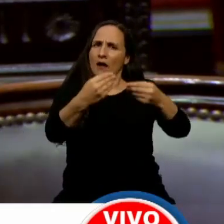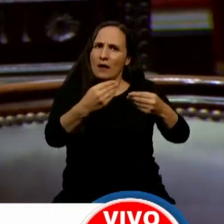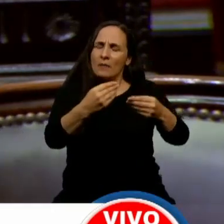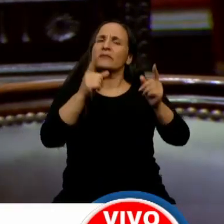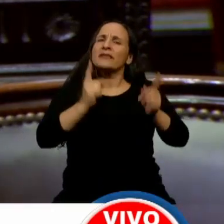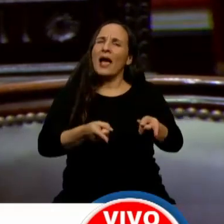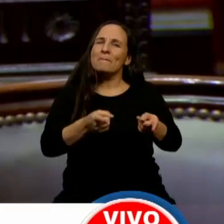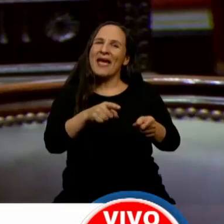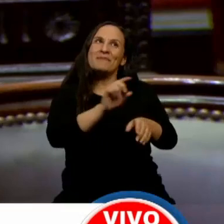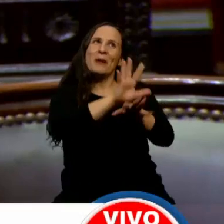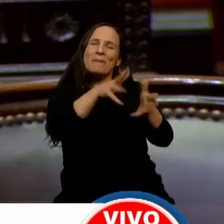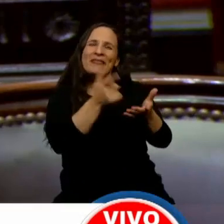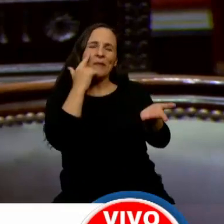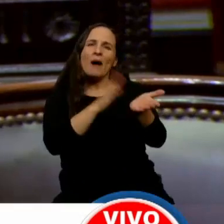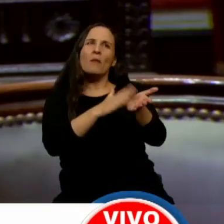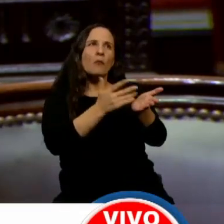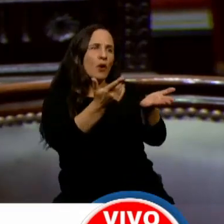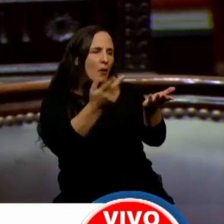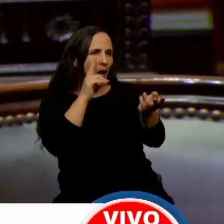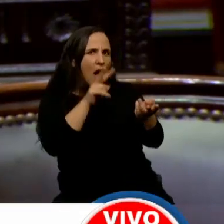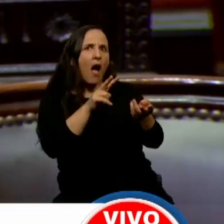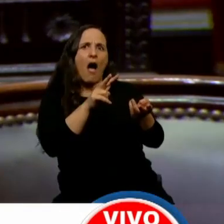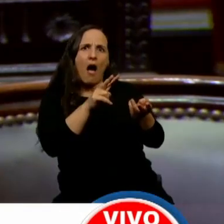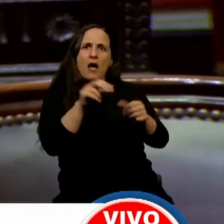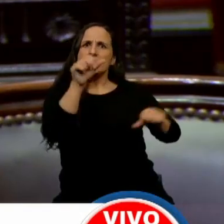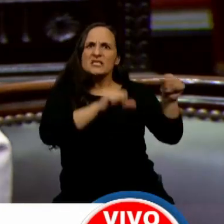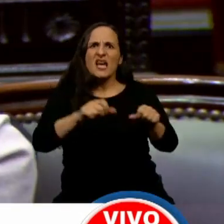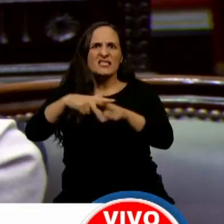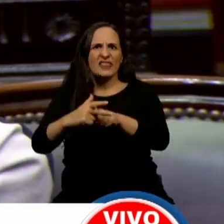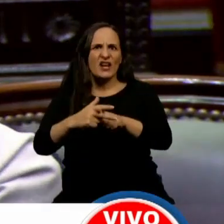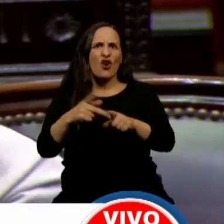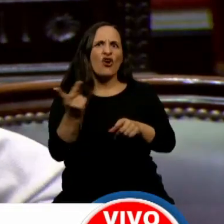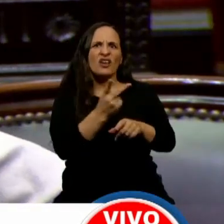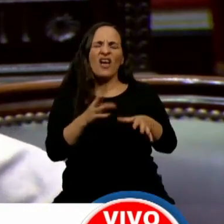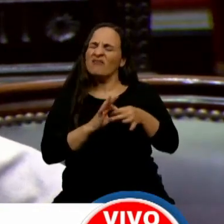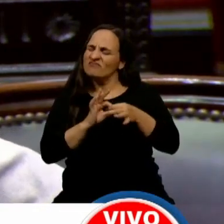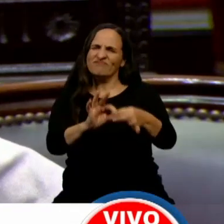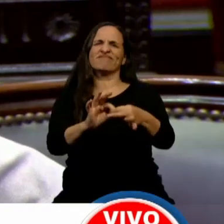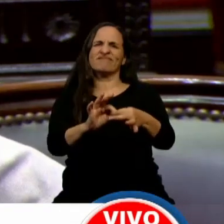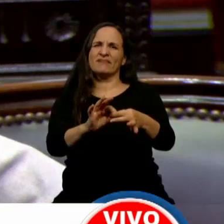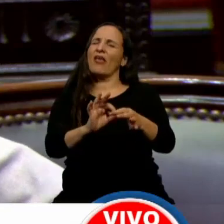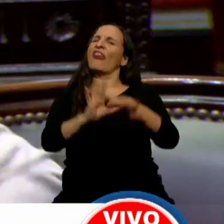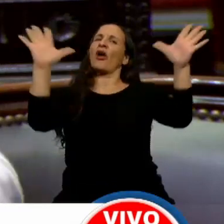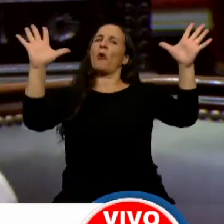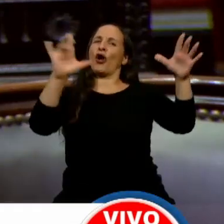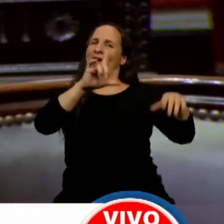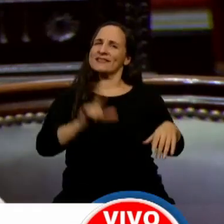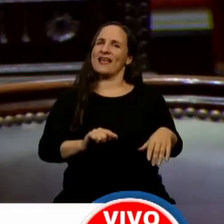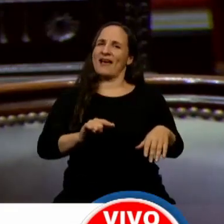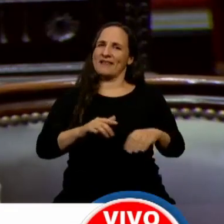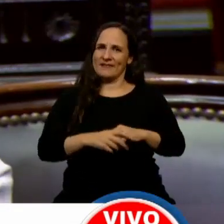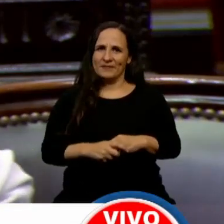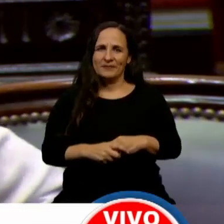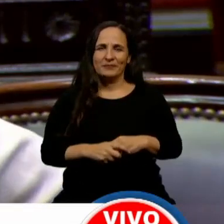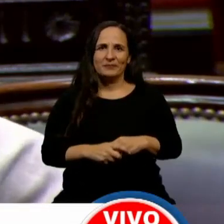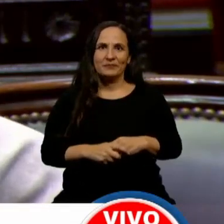nos demostró que la ciencia y la tecnología como política de Estado fortalecen la democracia de nuestro país. Iba a hablar también un poco de lo que